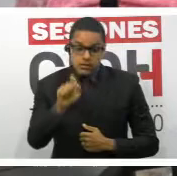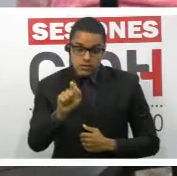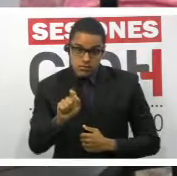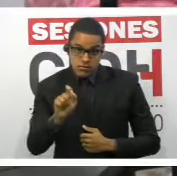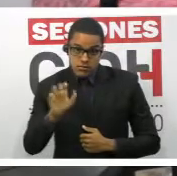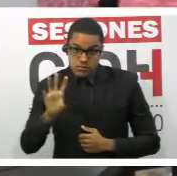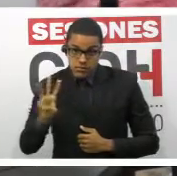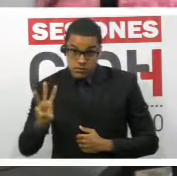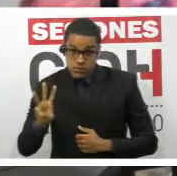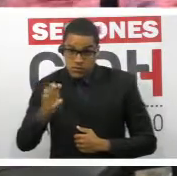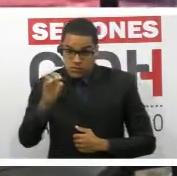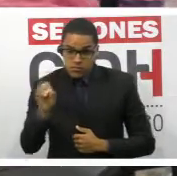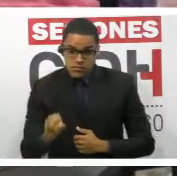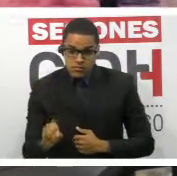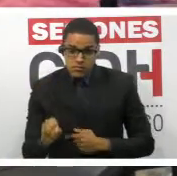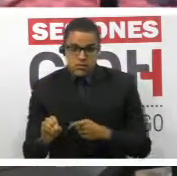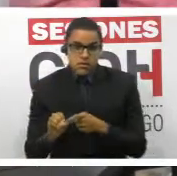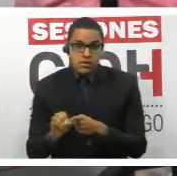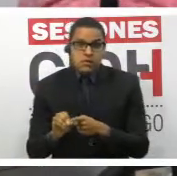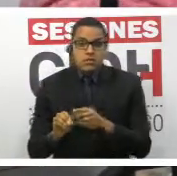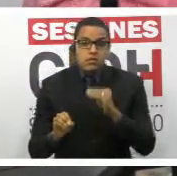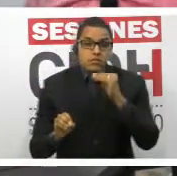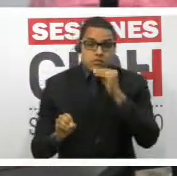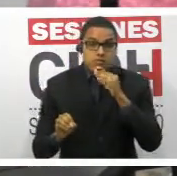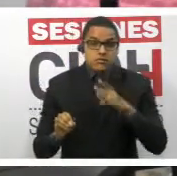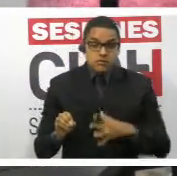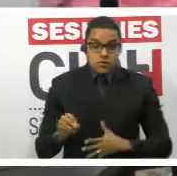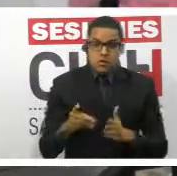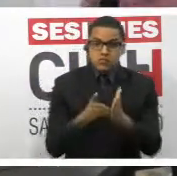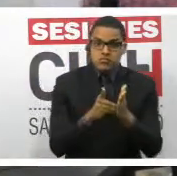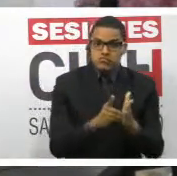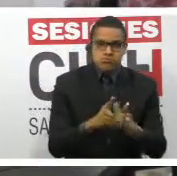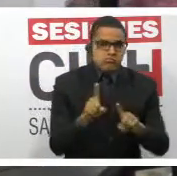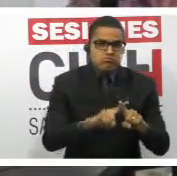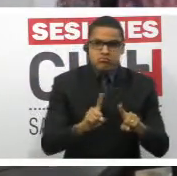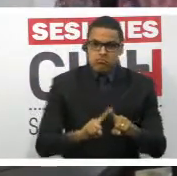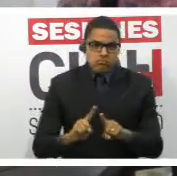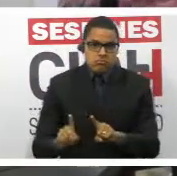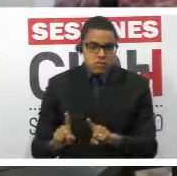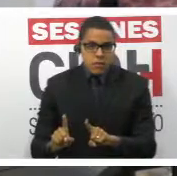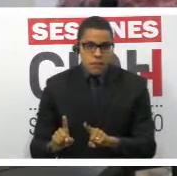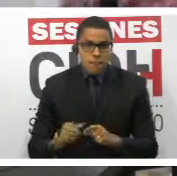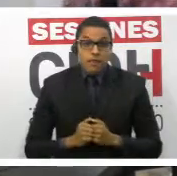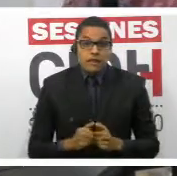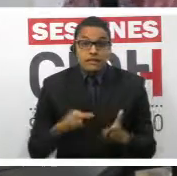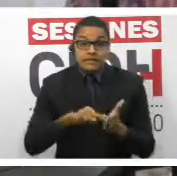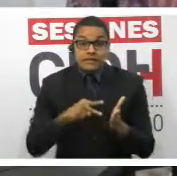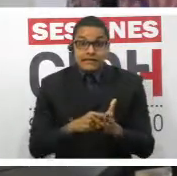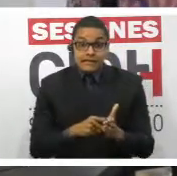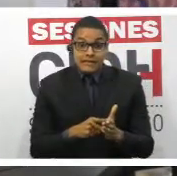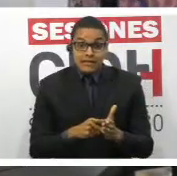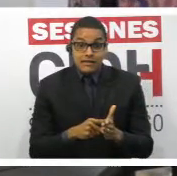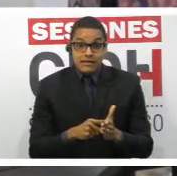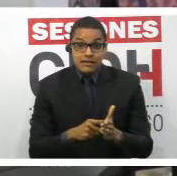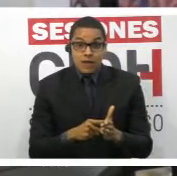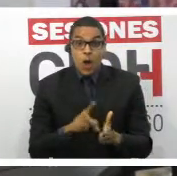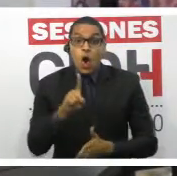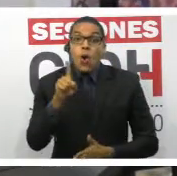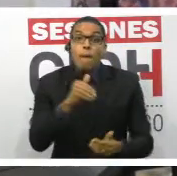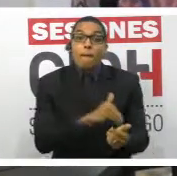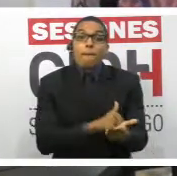somos mujeres con diferentes tipos de discapacidad esto equivale a más de 1.300.000 personas con